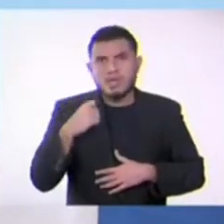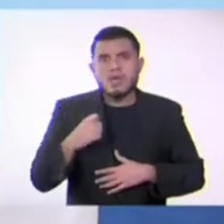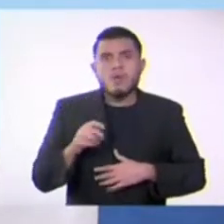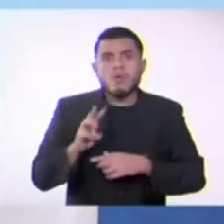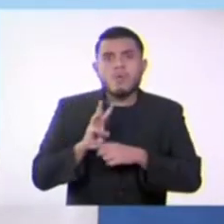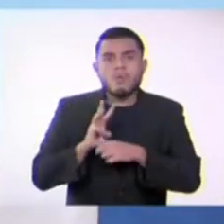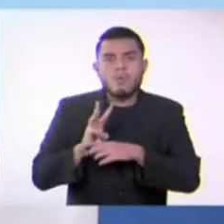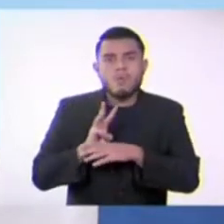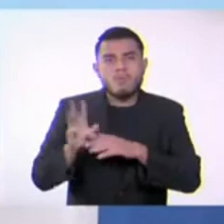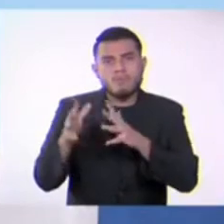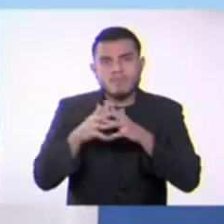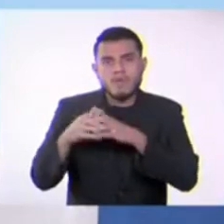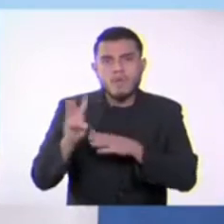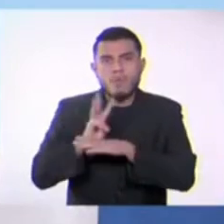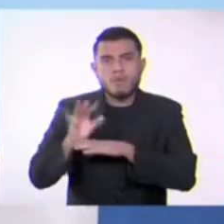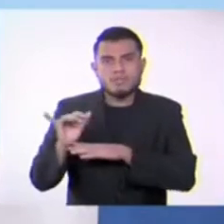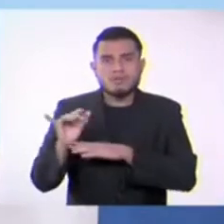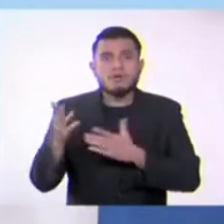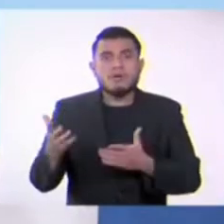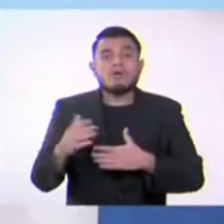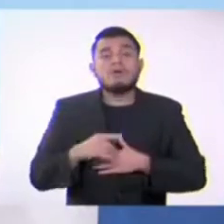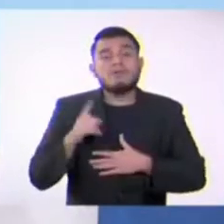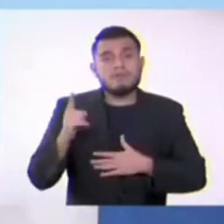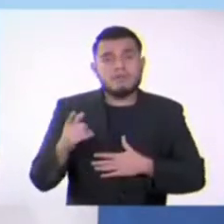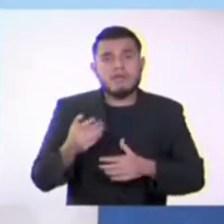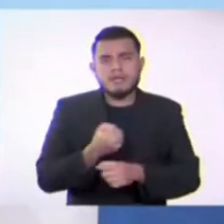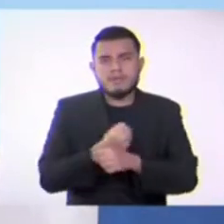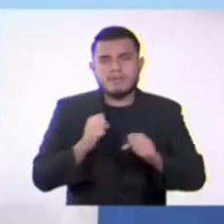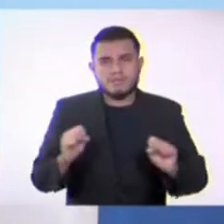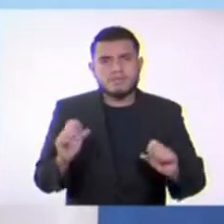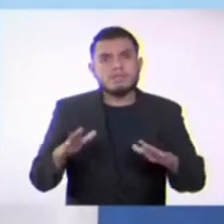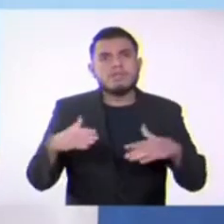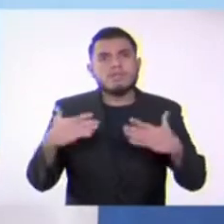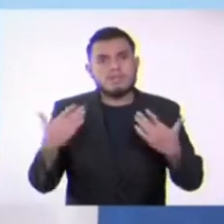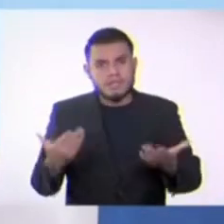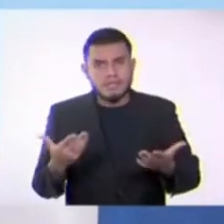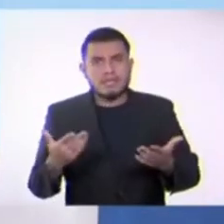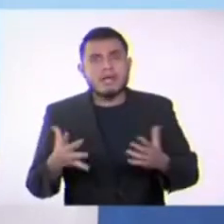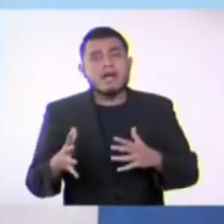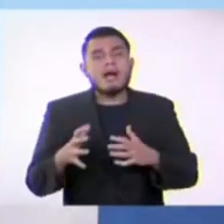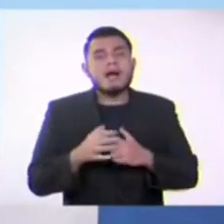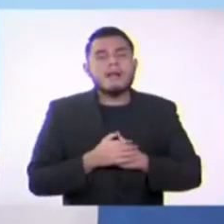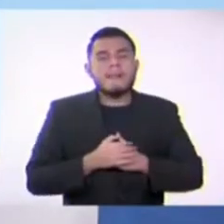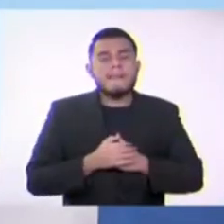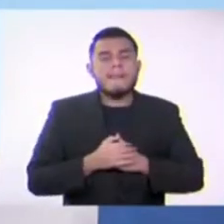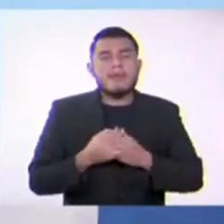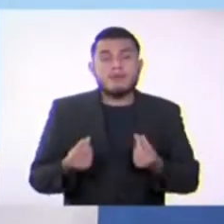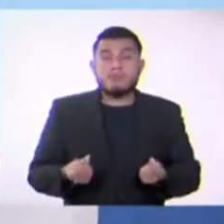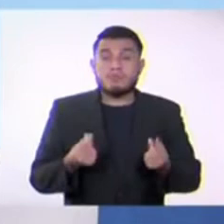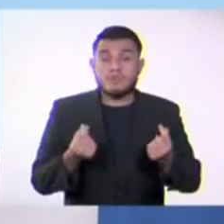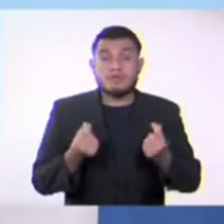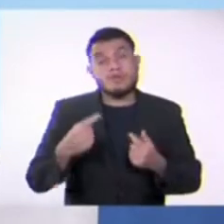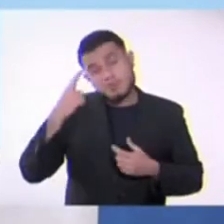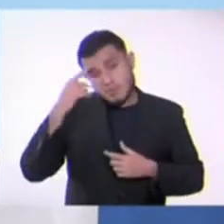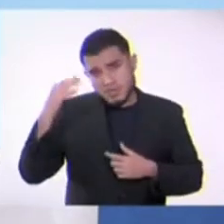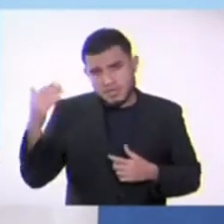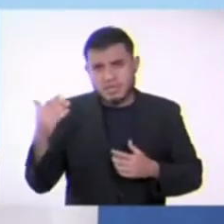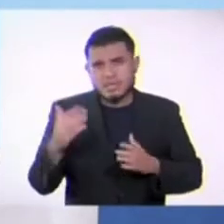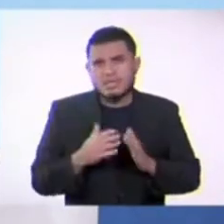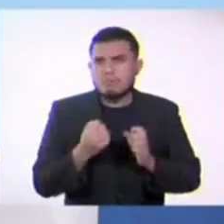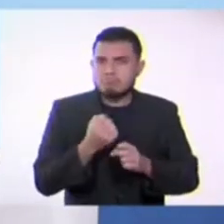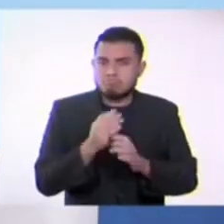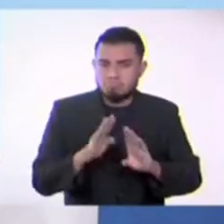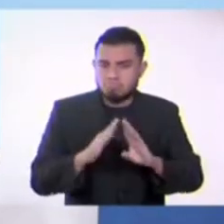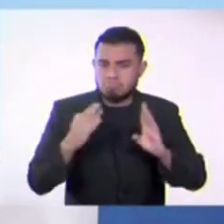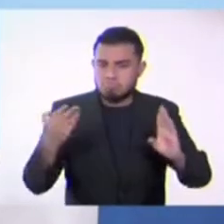buscó justamente la liberalización de la economía y políticas que permitieran a los países aperturar sus